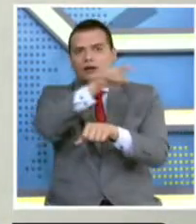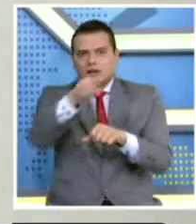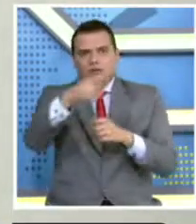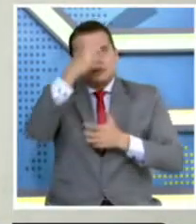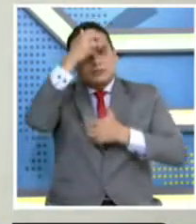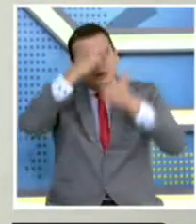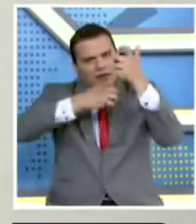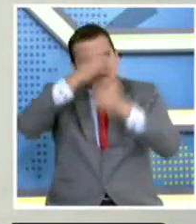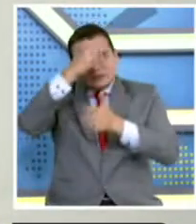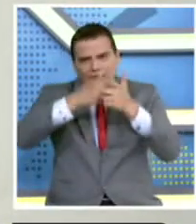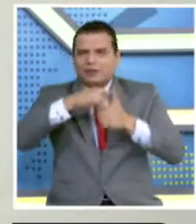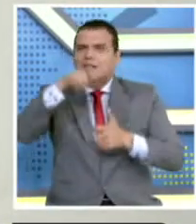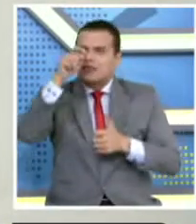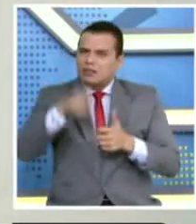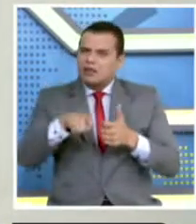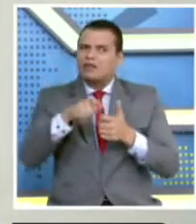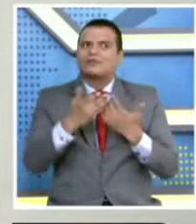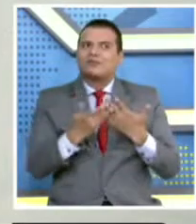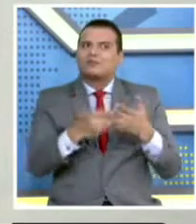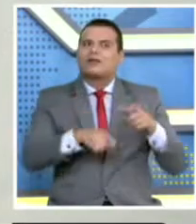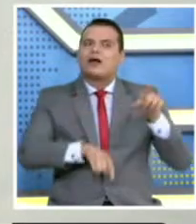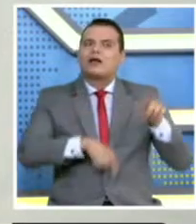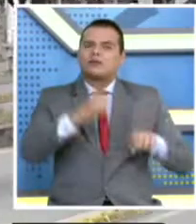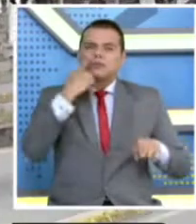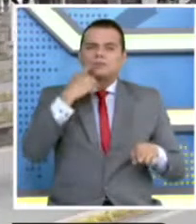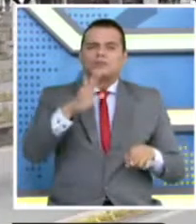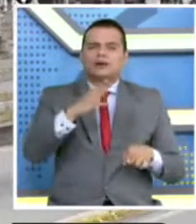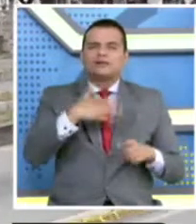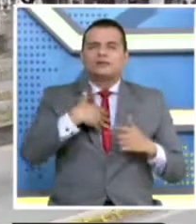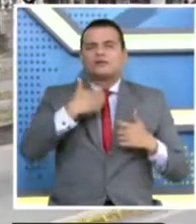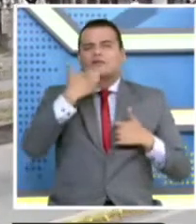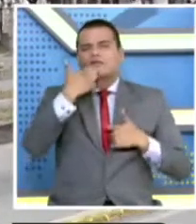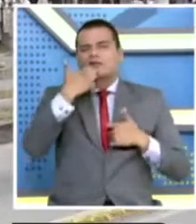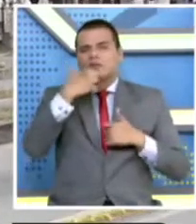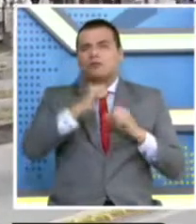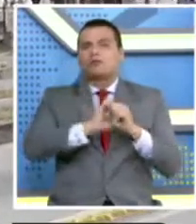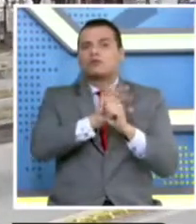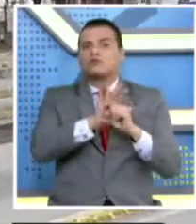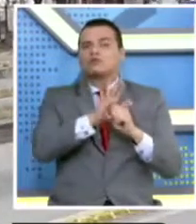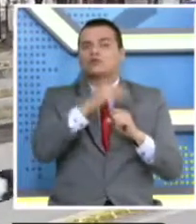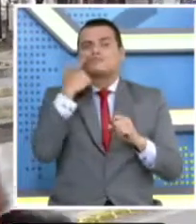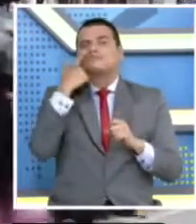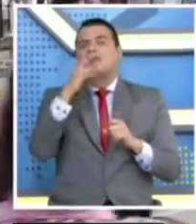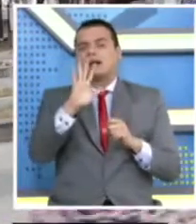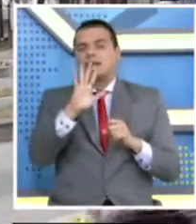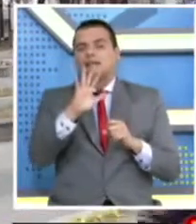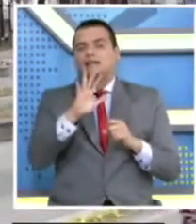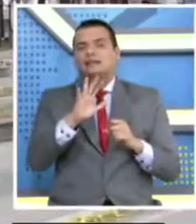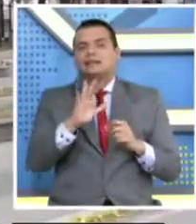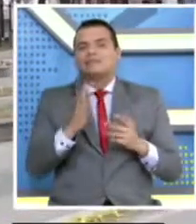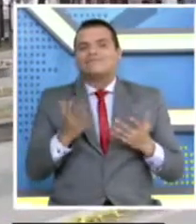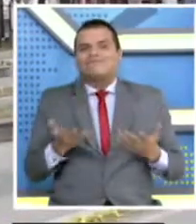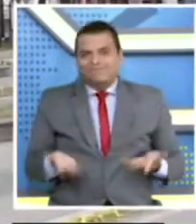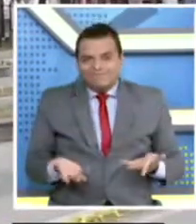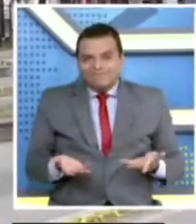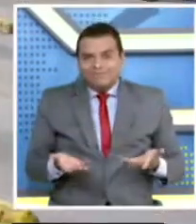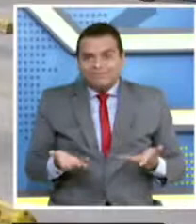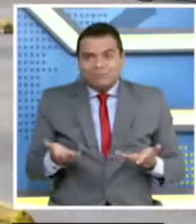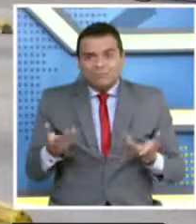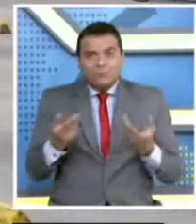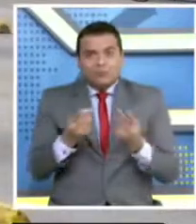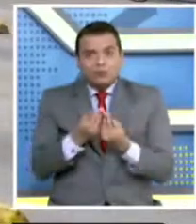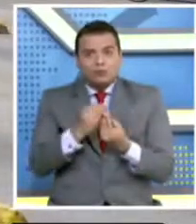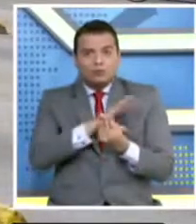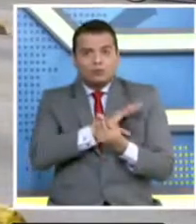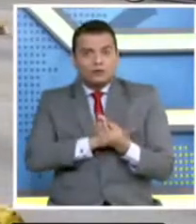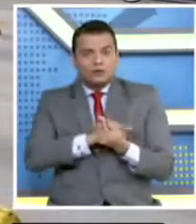de la libertad, ya que algunos internos indicaban que se encontraban con sintomatología asociada al COVID-19. No sabemos por qué el gobierno